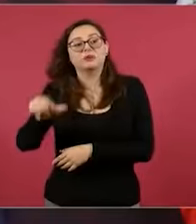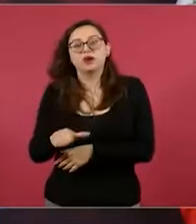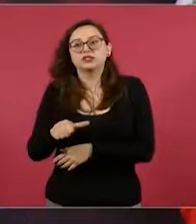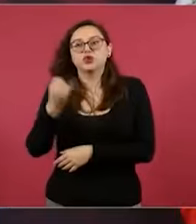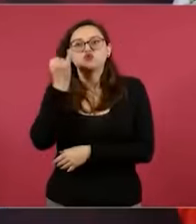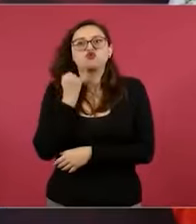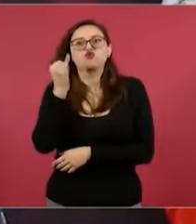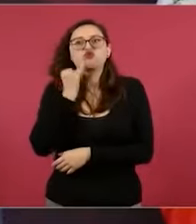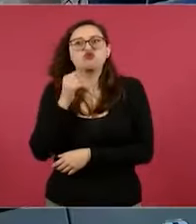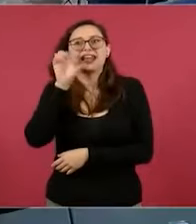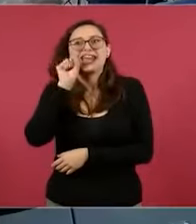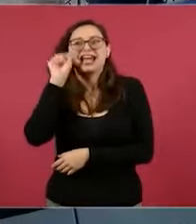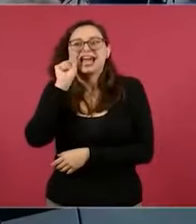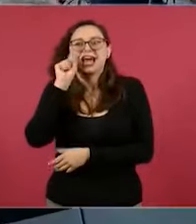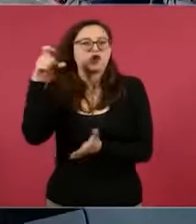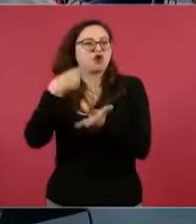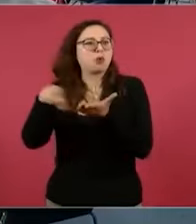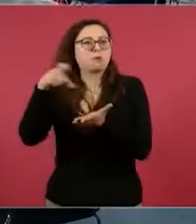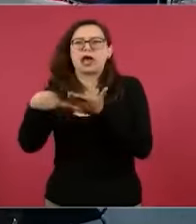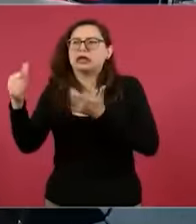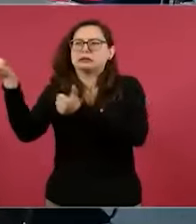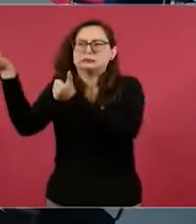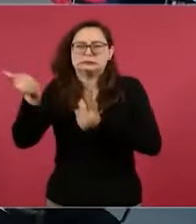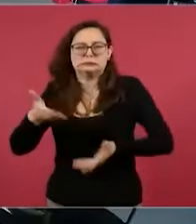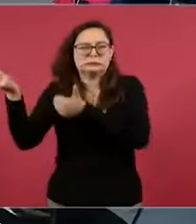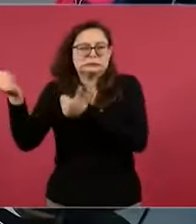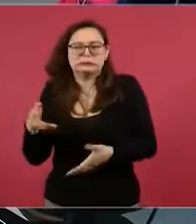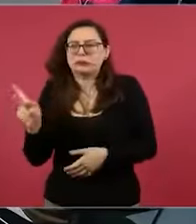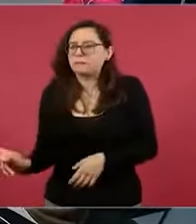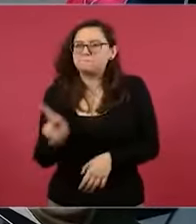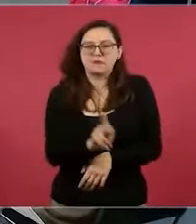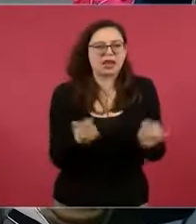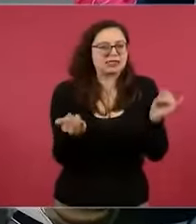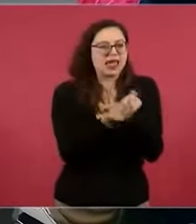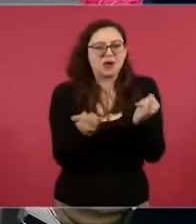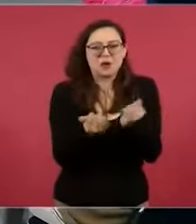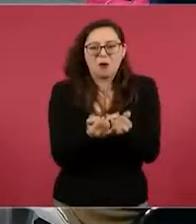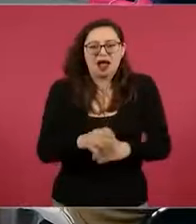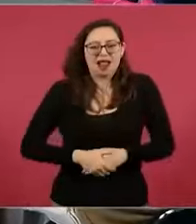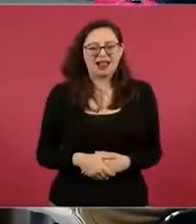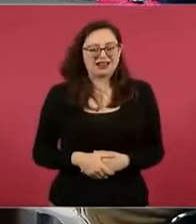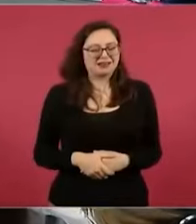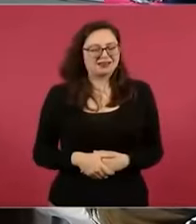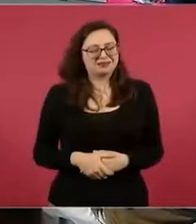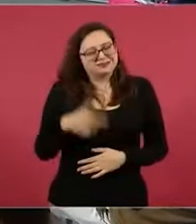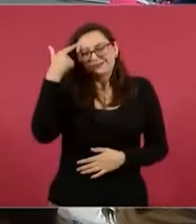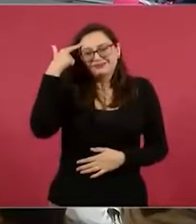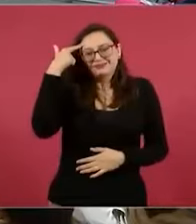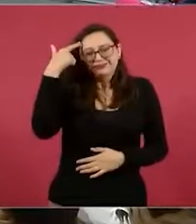¿Qué nos significó esto? Llegamos a tener 44 mil